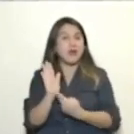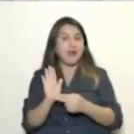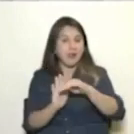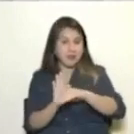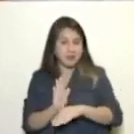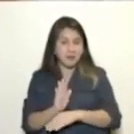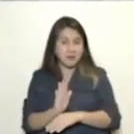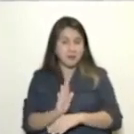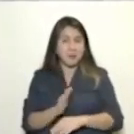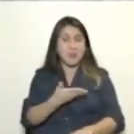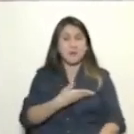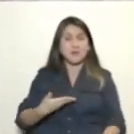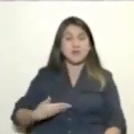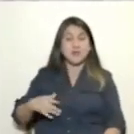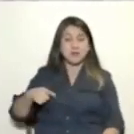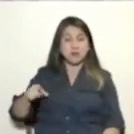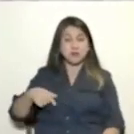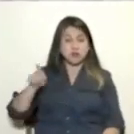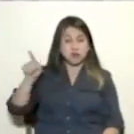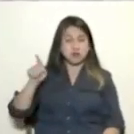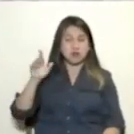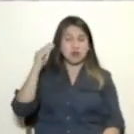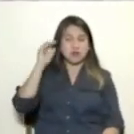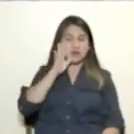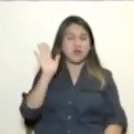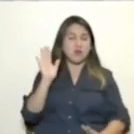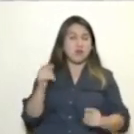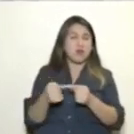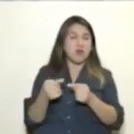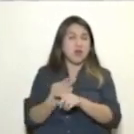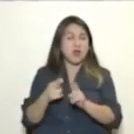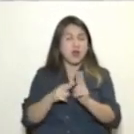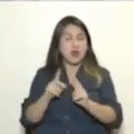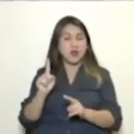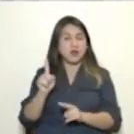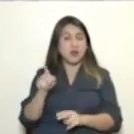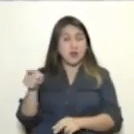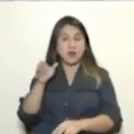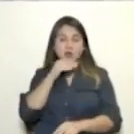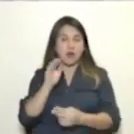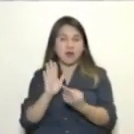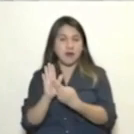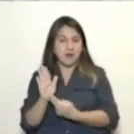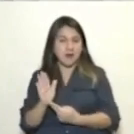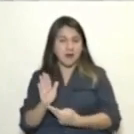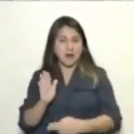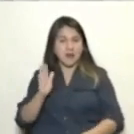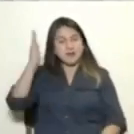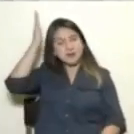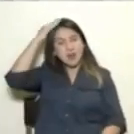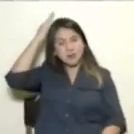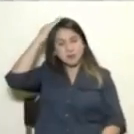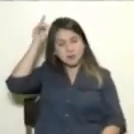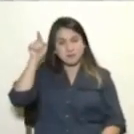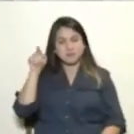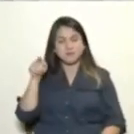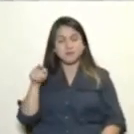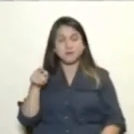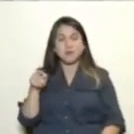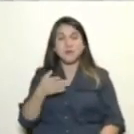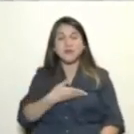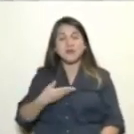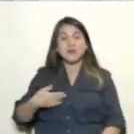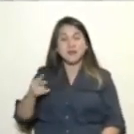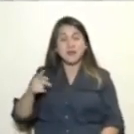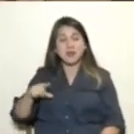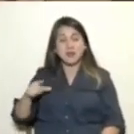Trump no tengo cómo entenderme porque él no tiene reglas. Entonces, del punto de vista, yo digo, tenemos ahora, sí, claro, yo diría, mire, muy